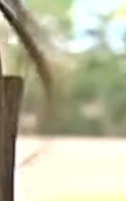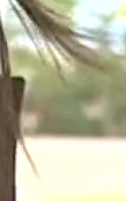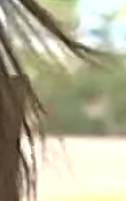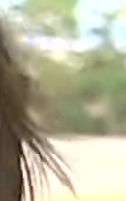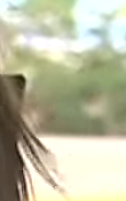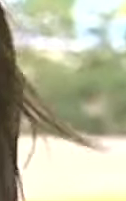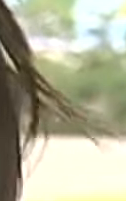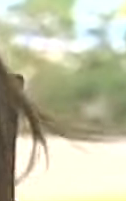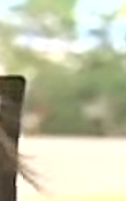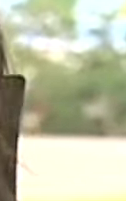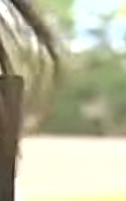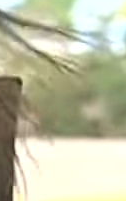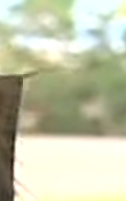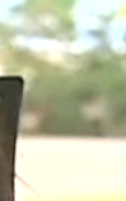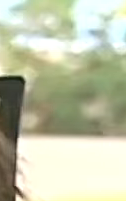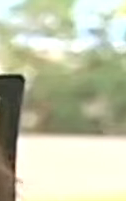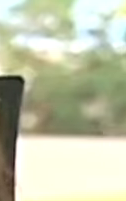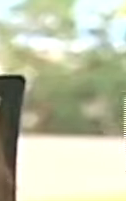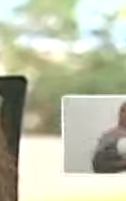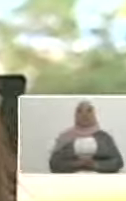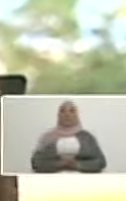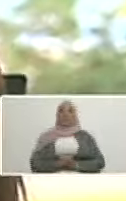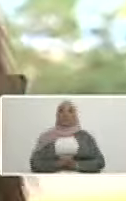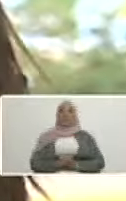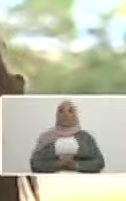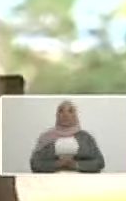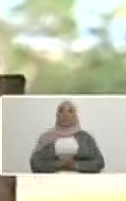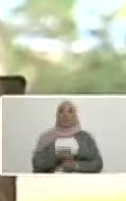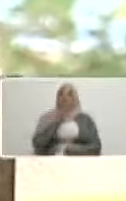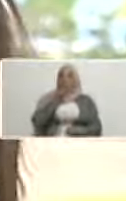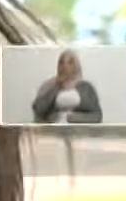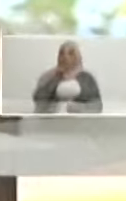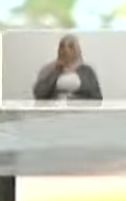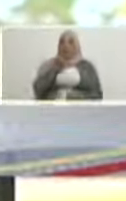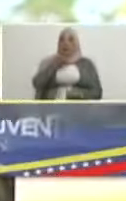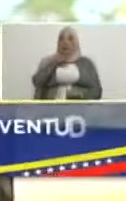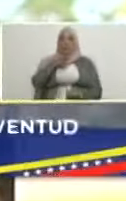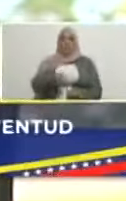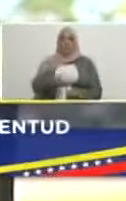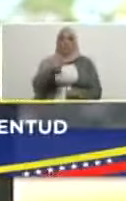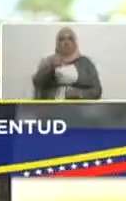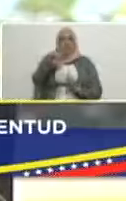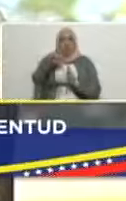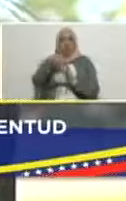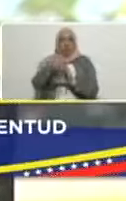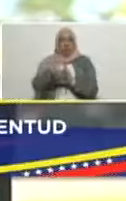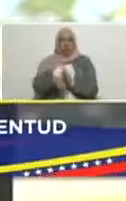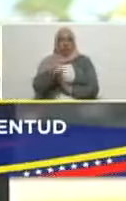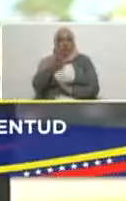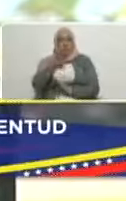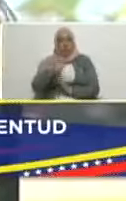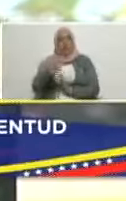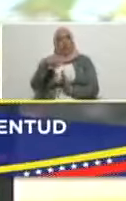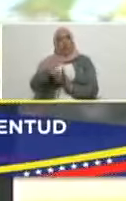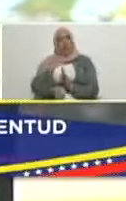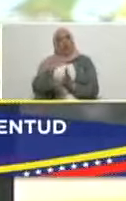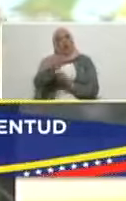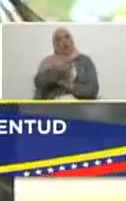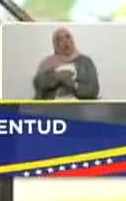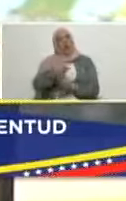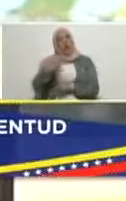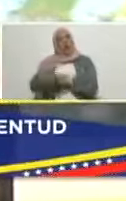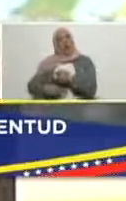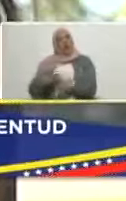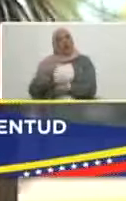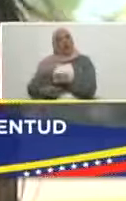y cuando ven a este pueblo feliz y cuando además lo ven a usted, sienten una envidia profunda. Sienten una envidia profunda a la revolución